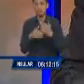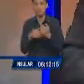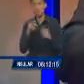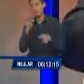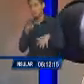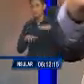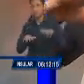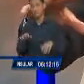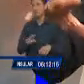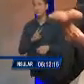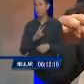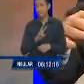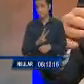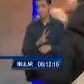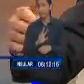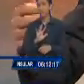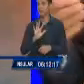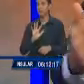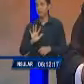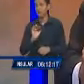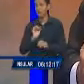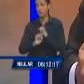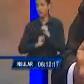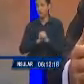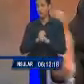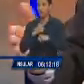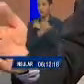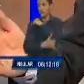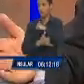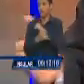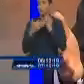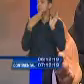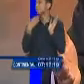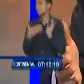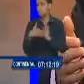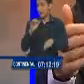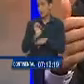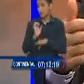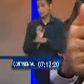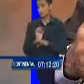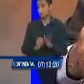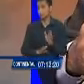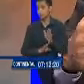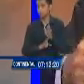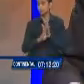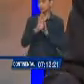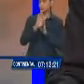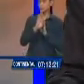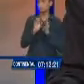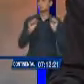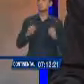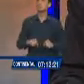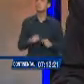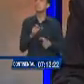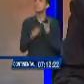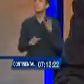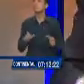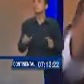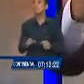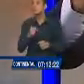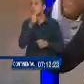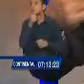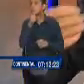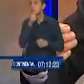25 años, los países como el nuestro, en proceso de desarrollo, van a tener una población